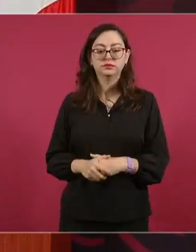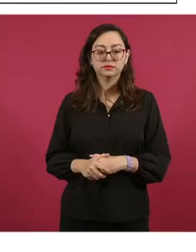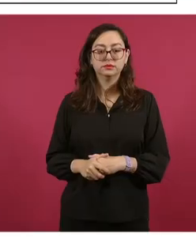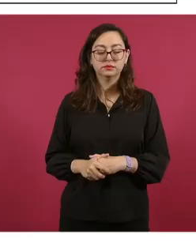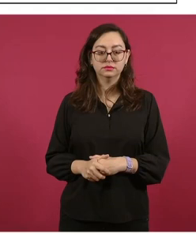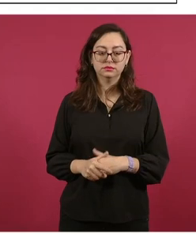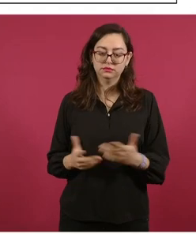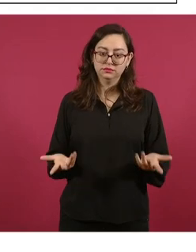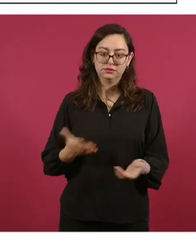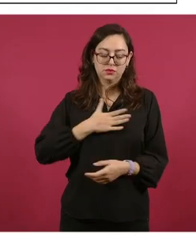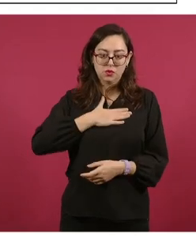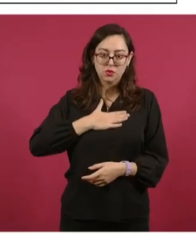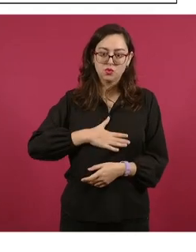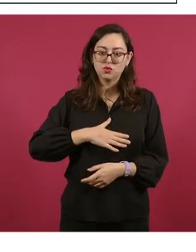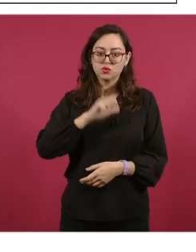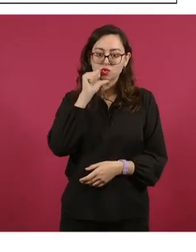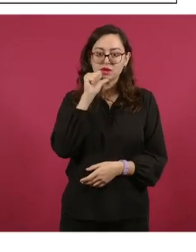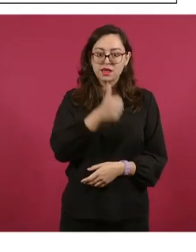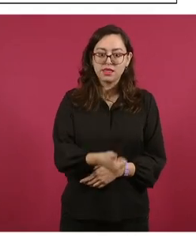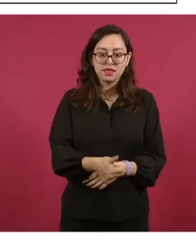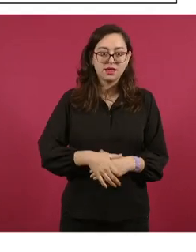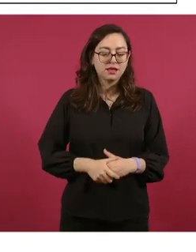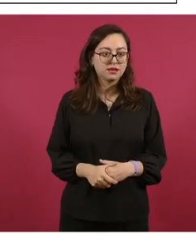esa injusticia.